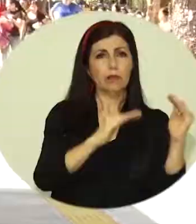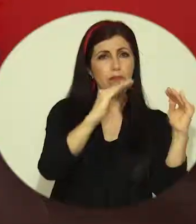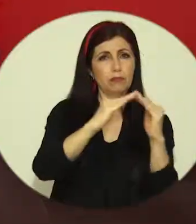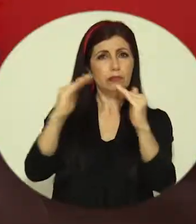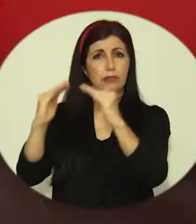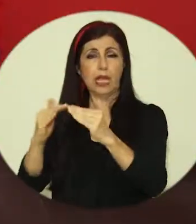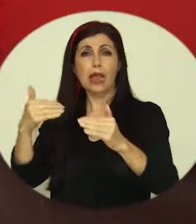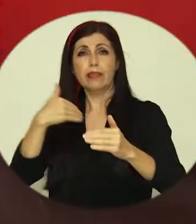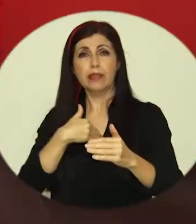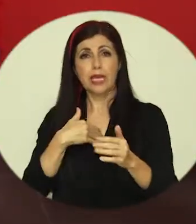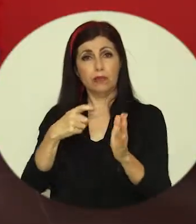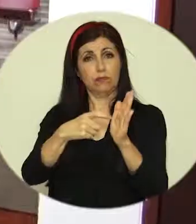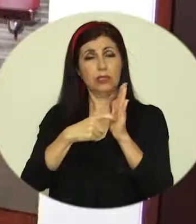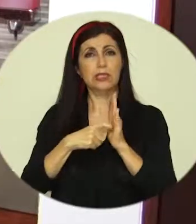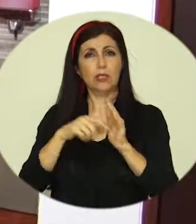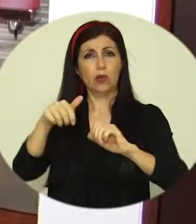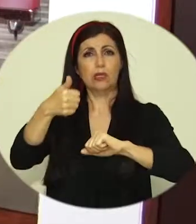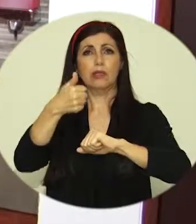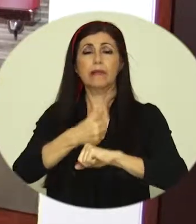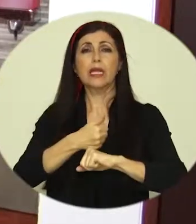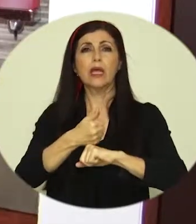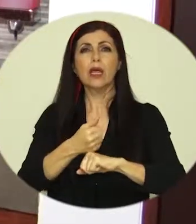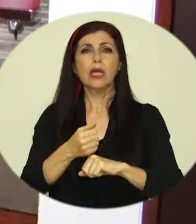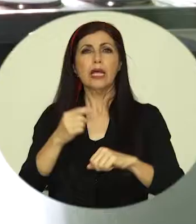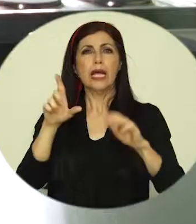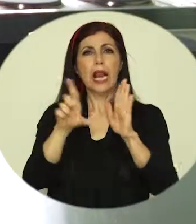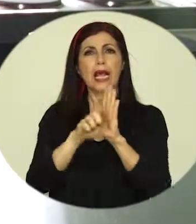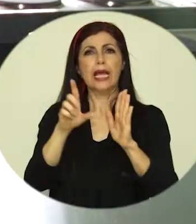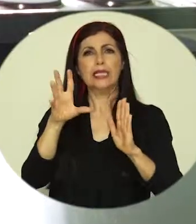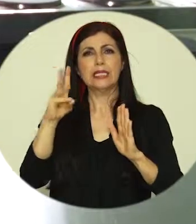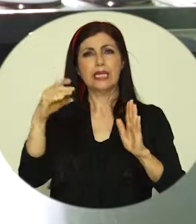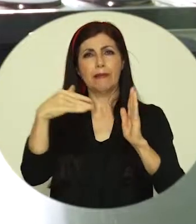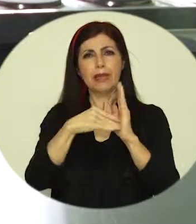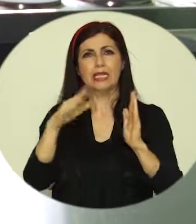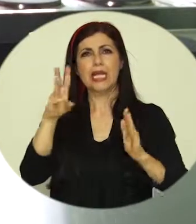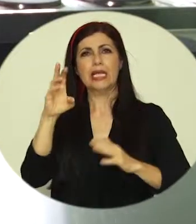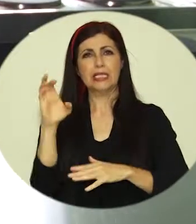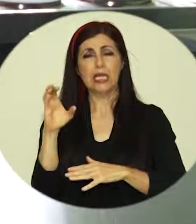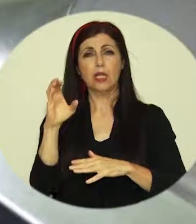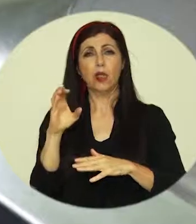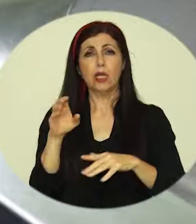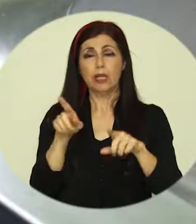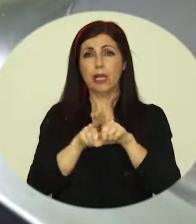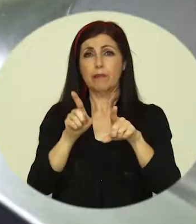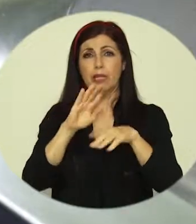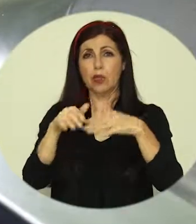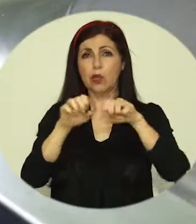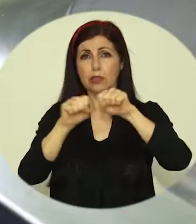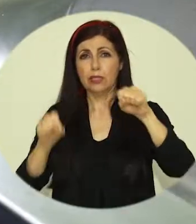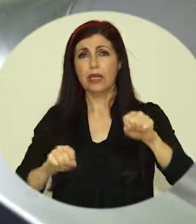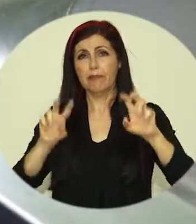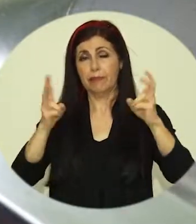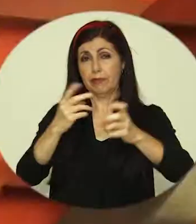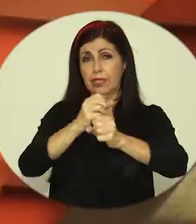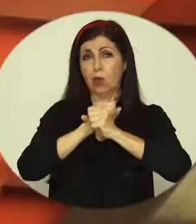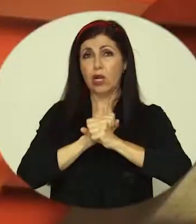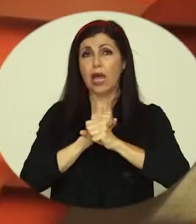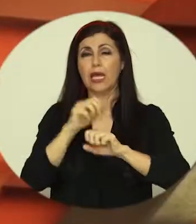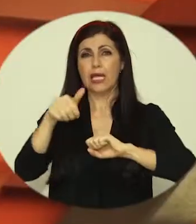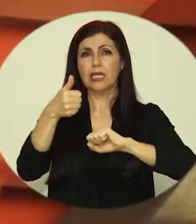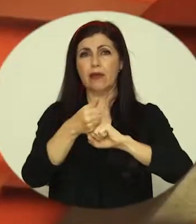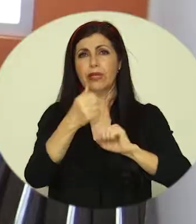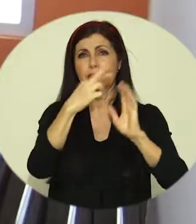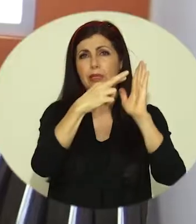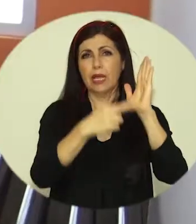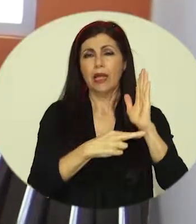Ambas edificaciones cuentan con los requerimientos establecidos en la Ley 7600 y las disposiciones en materia de seguridad